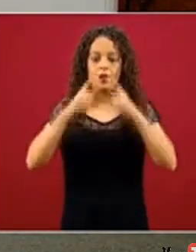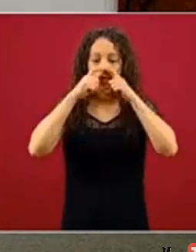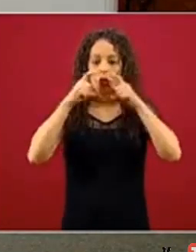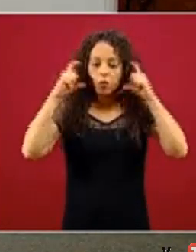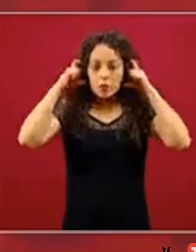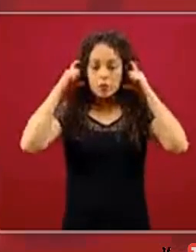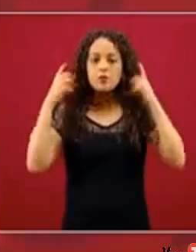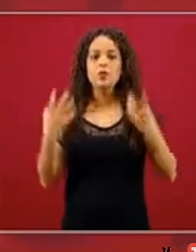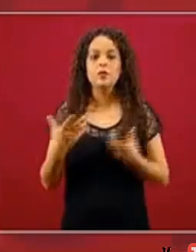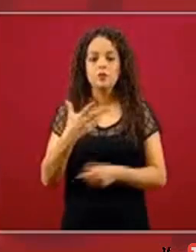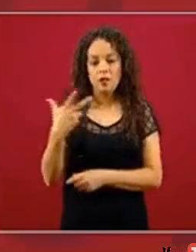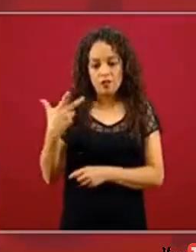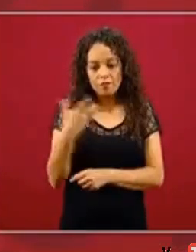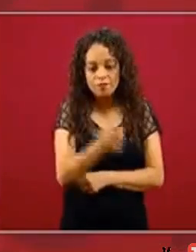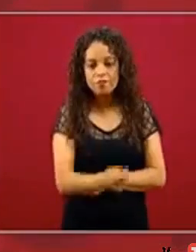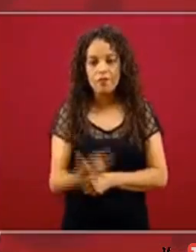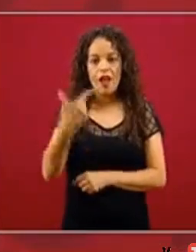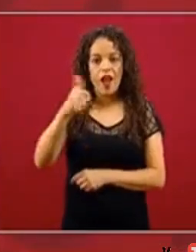jeringas, las gasas,